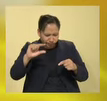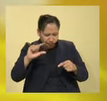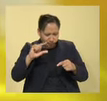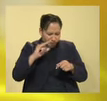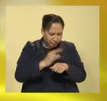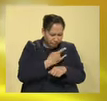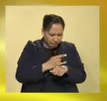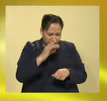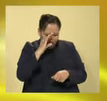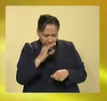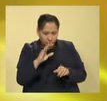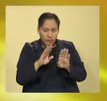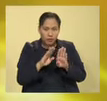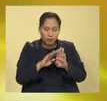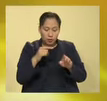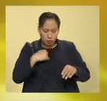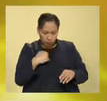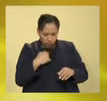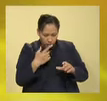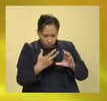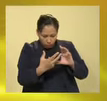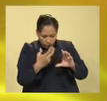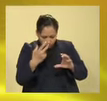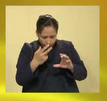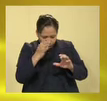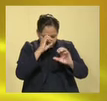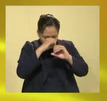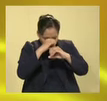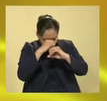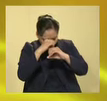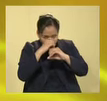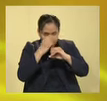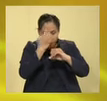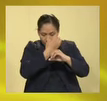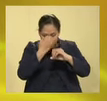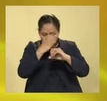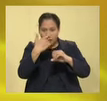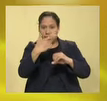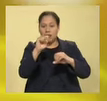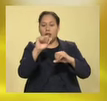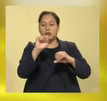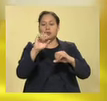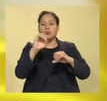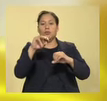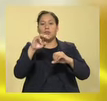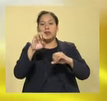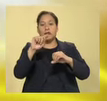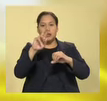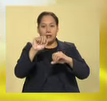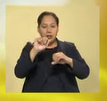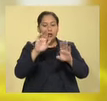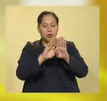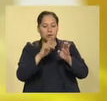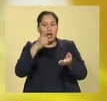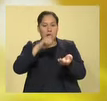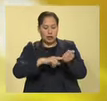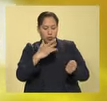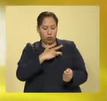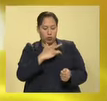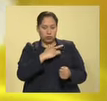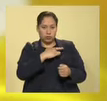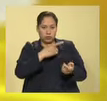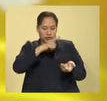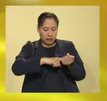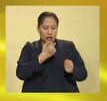una gasometría, en donde la gasometría es una muestra de sangre arterial para ver cómo